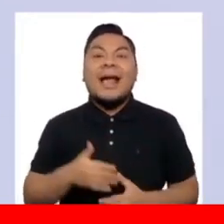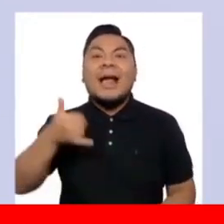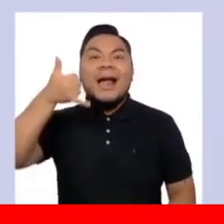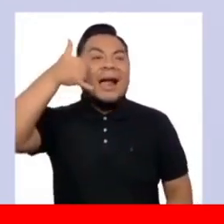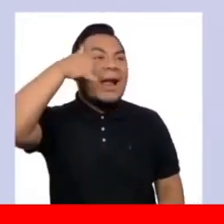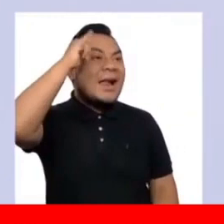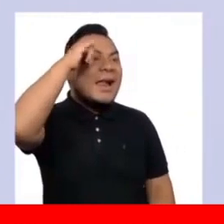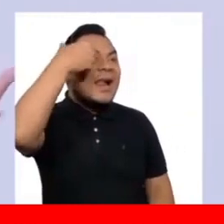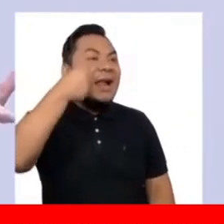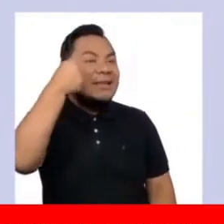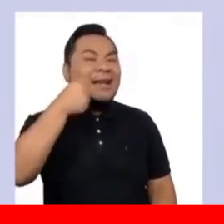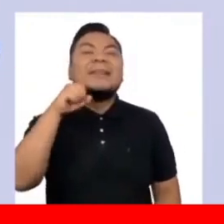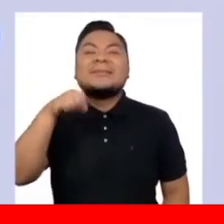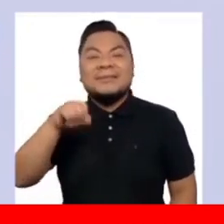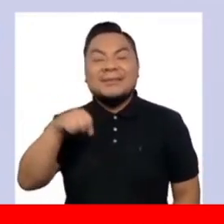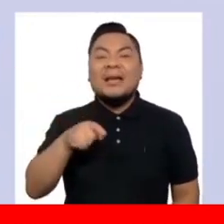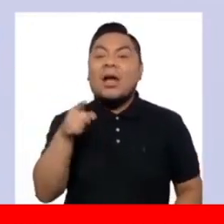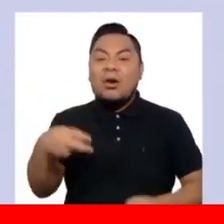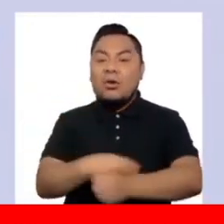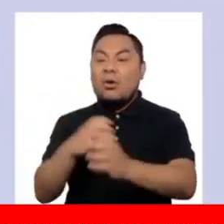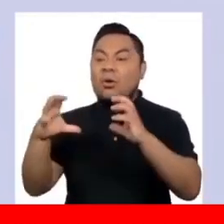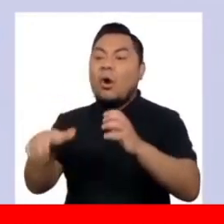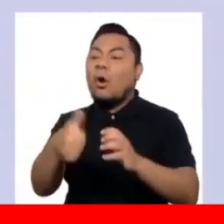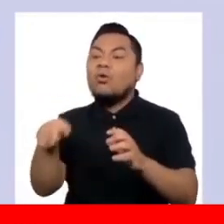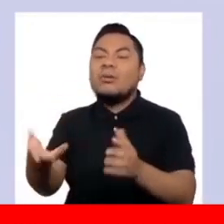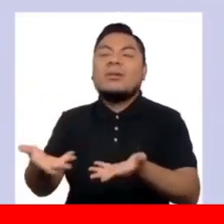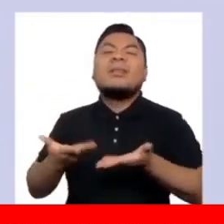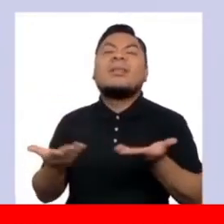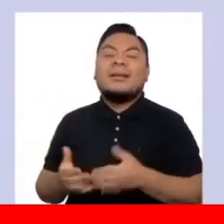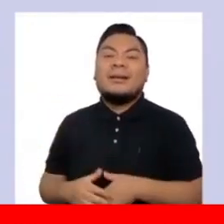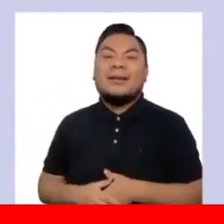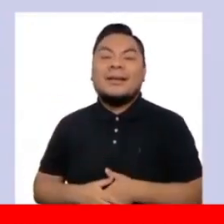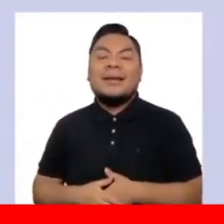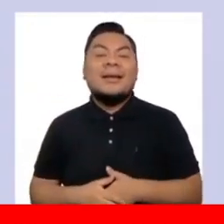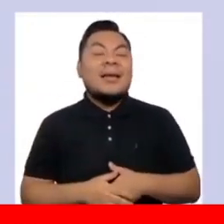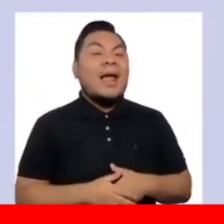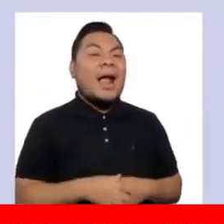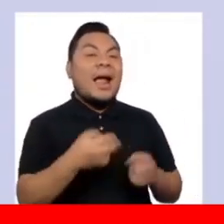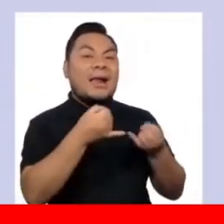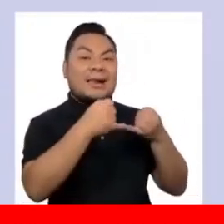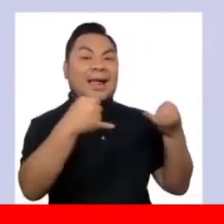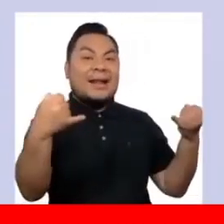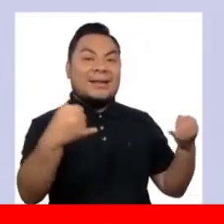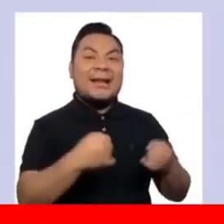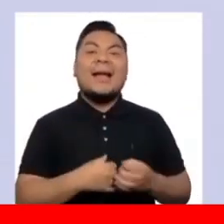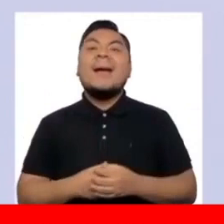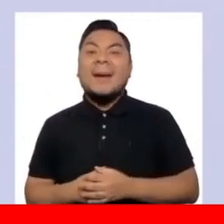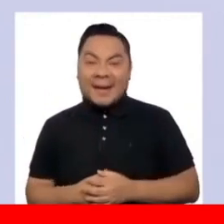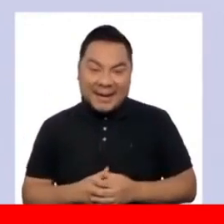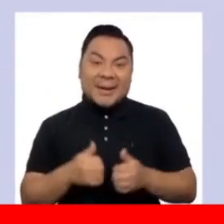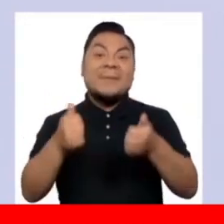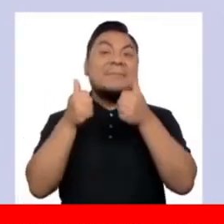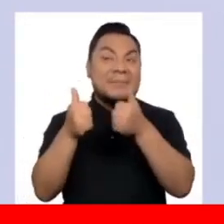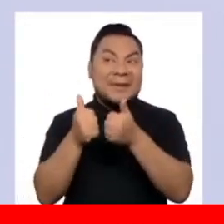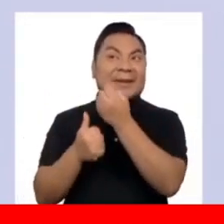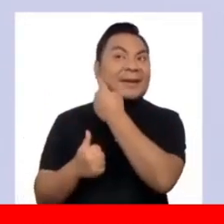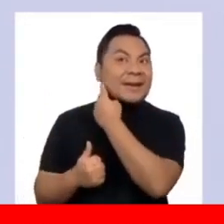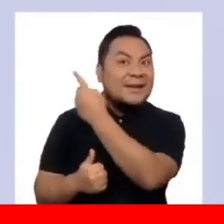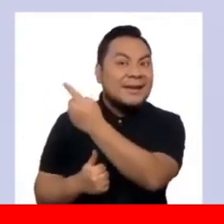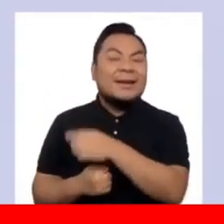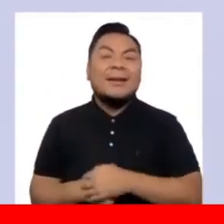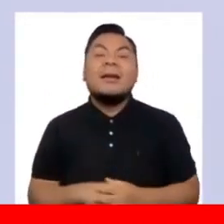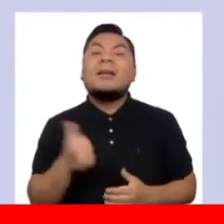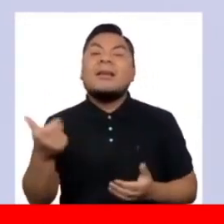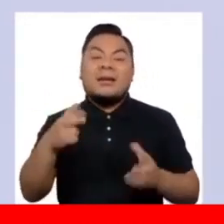Leche. ¿Y qué da la segunda oveja? Lana. Bien. ¿Y qué